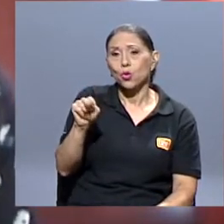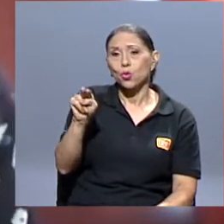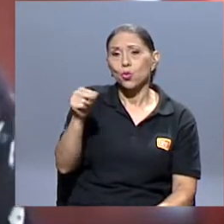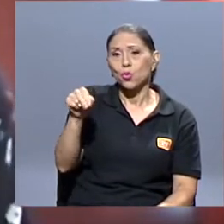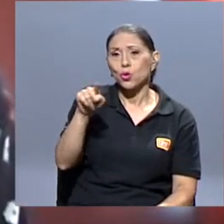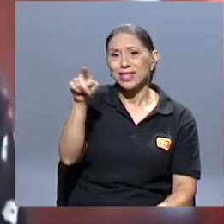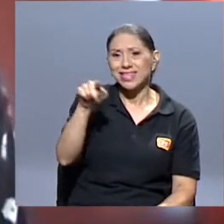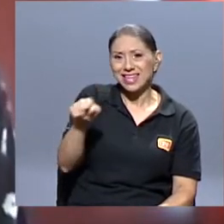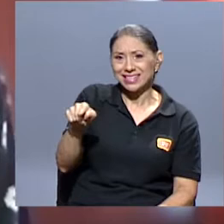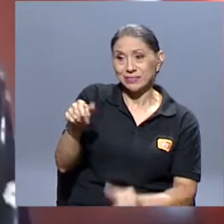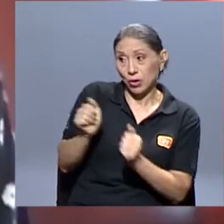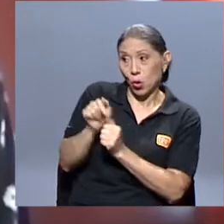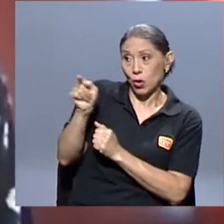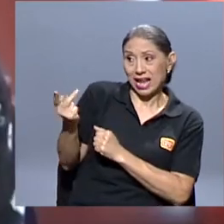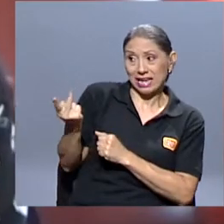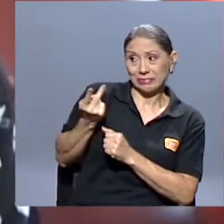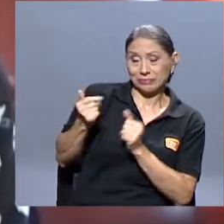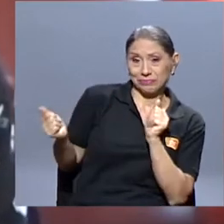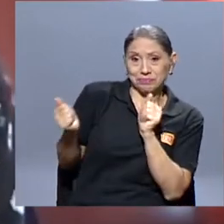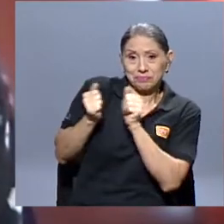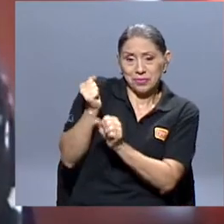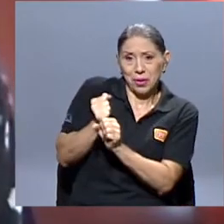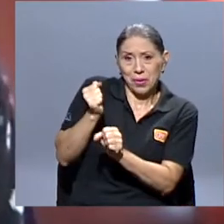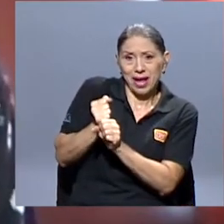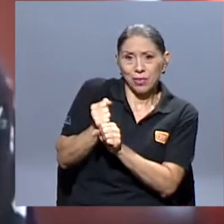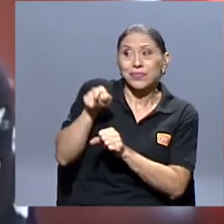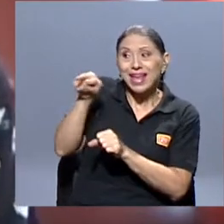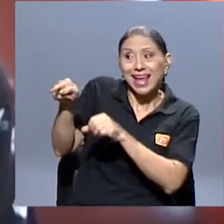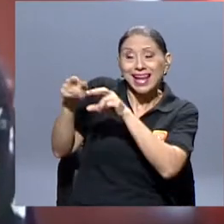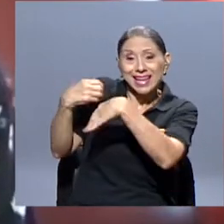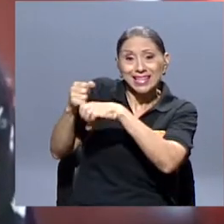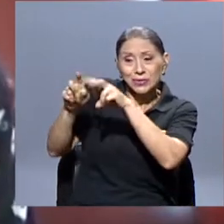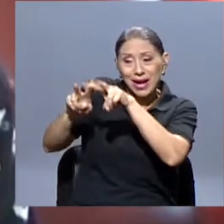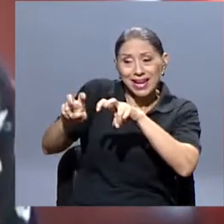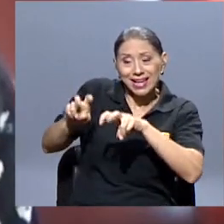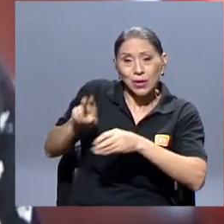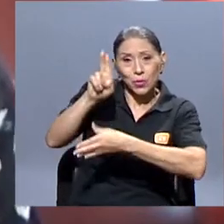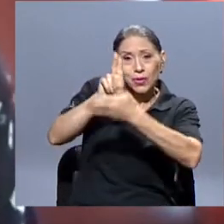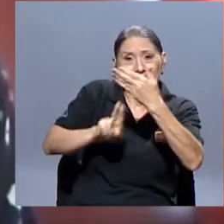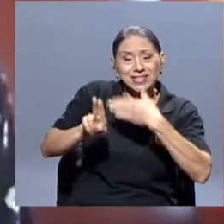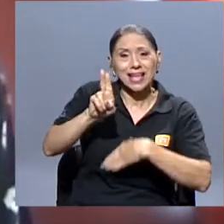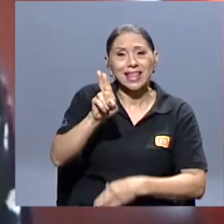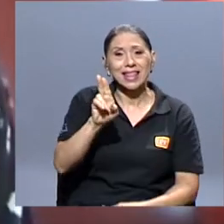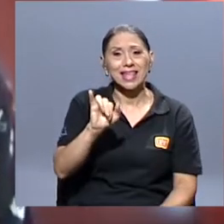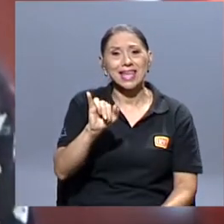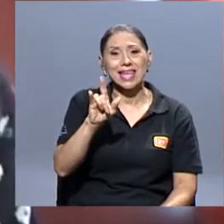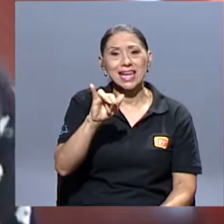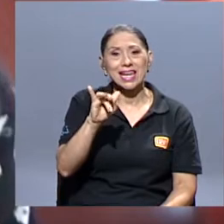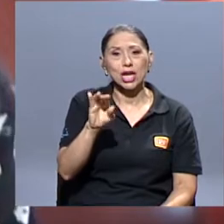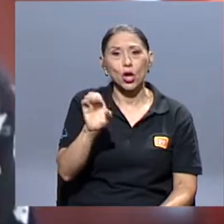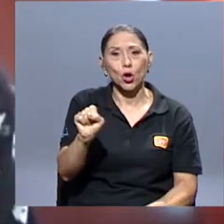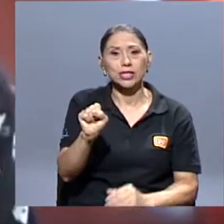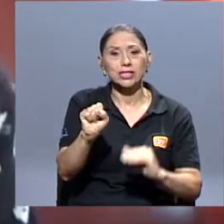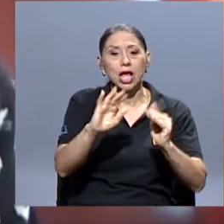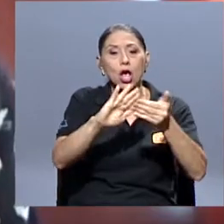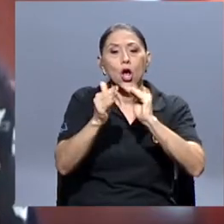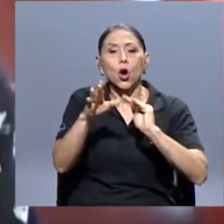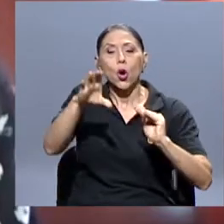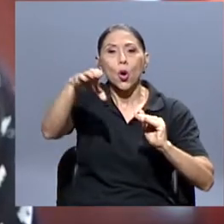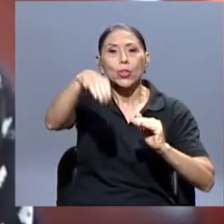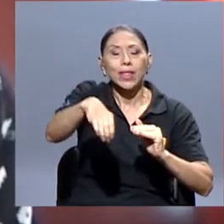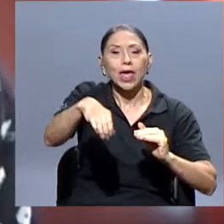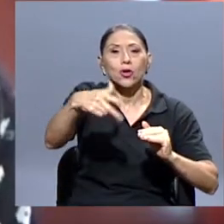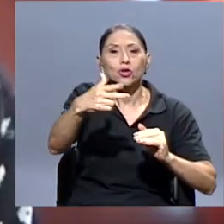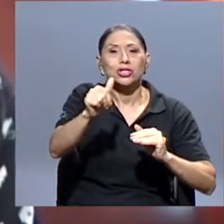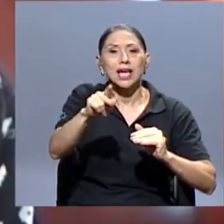todo este análisis de pandemia, él hizo un análisis para la Universidad de Illinois y para el condado de Champaign, Illinois, que es donde está la universidad. Él